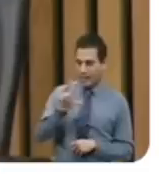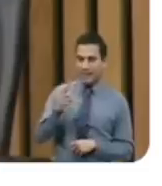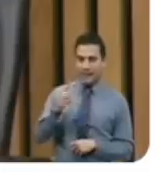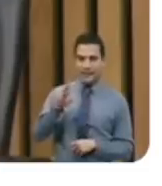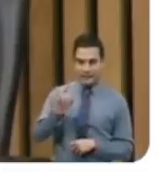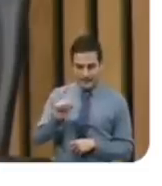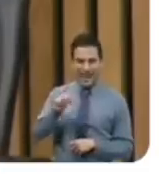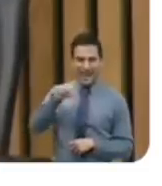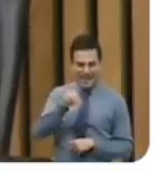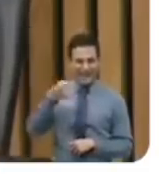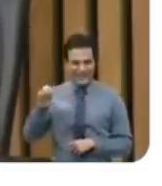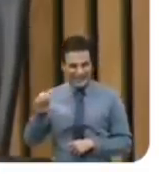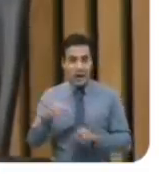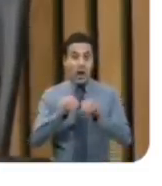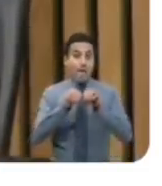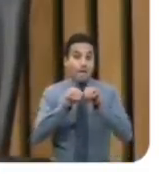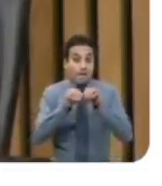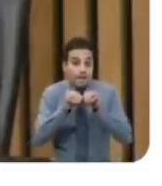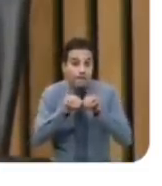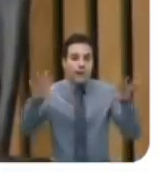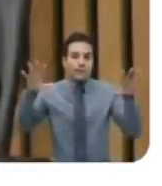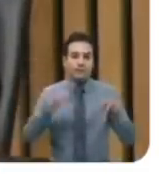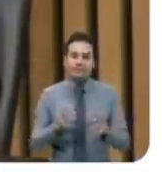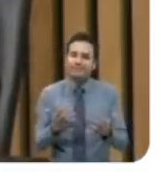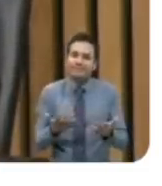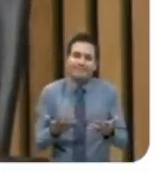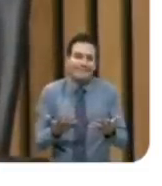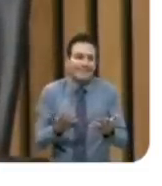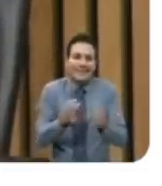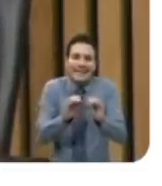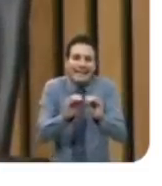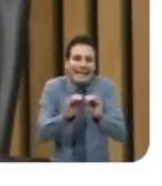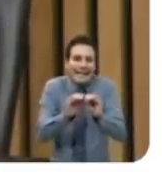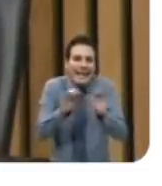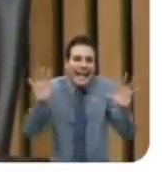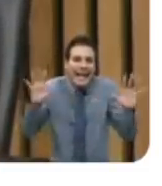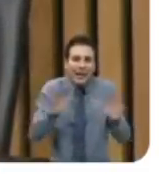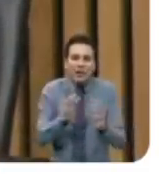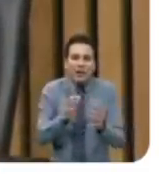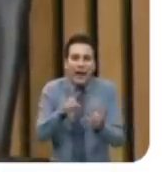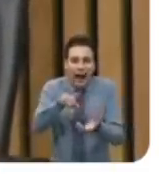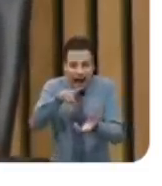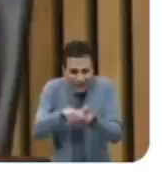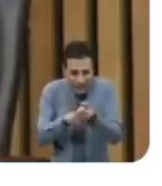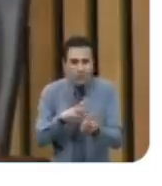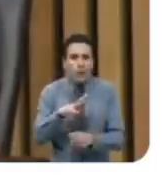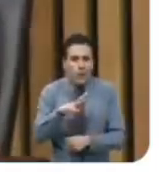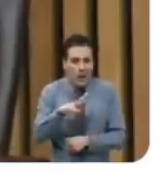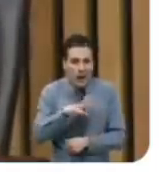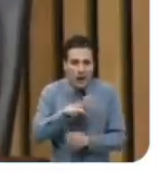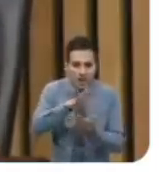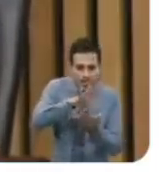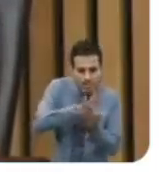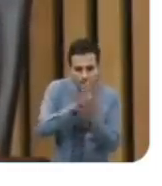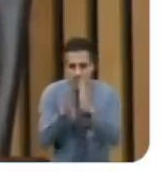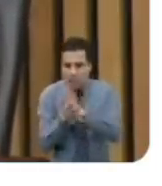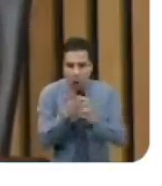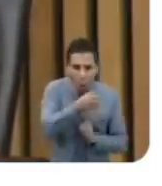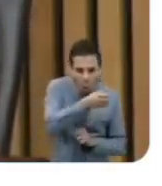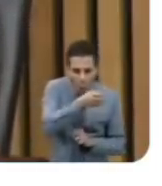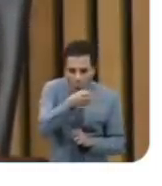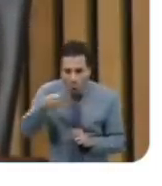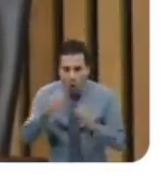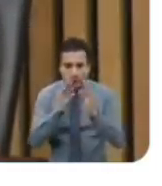movimiento ciudadano era una clara estrategia de campaña y no quiera reconocer que era una clara estrategia